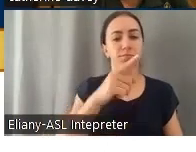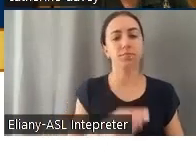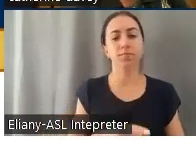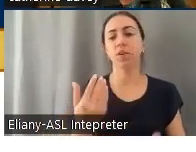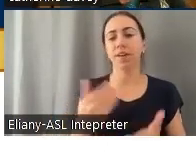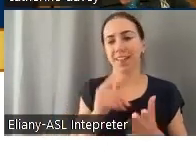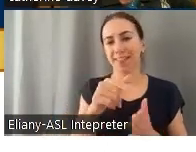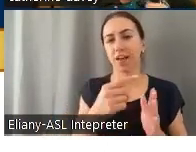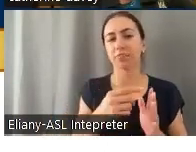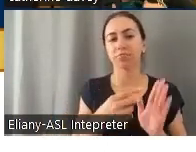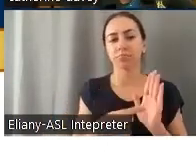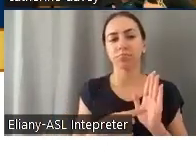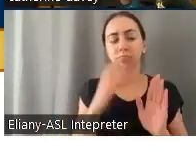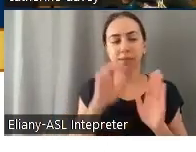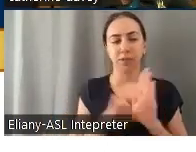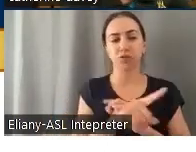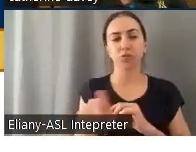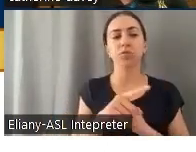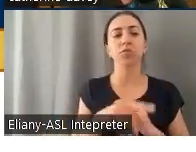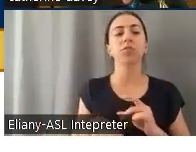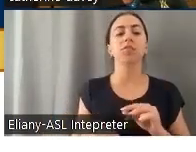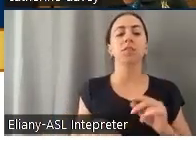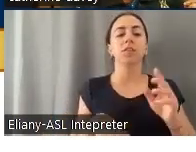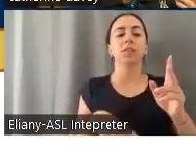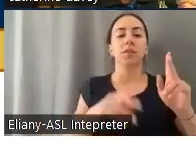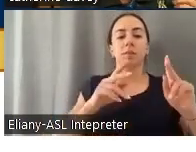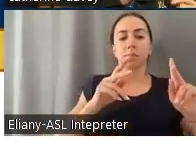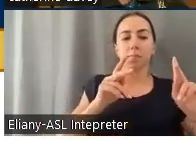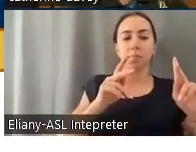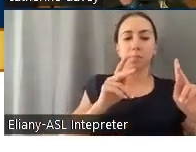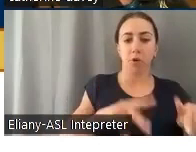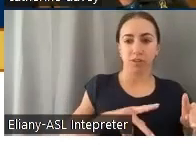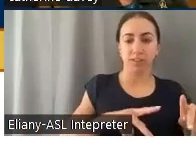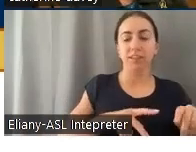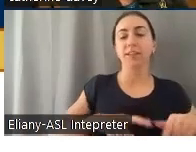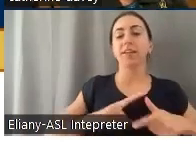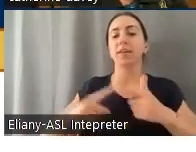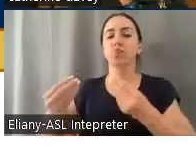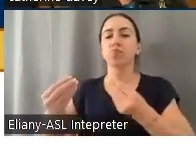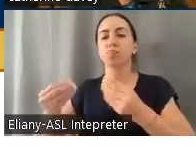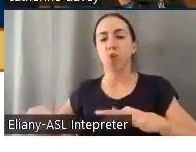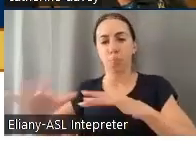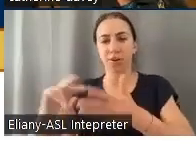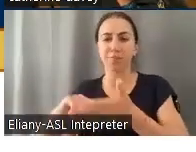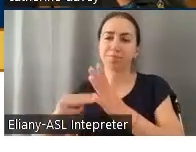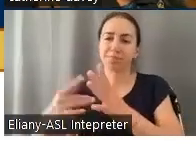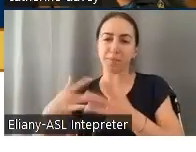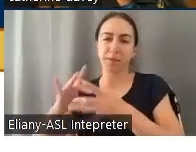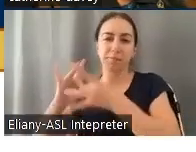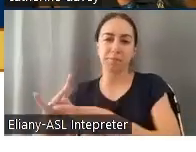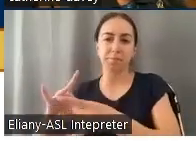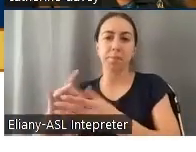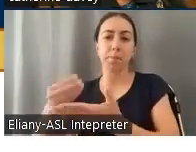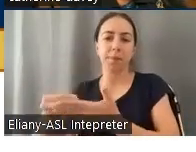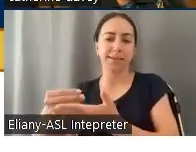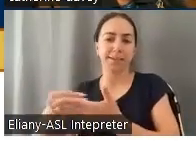entonces, aquí en este gráfico quiero que vean la persona, derechos de persona y también propiedad, el dinero. Aquí